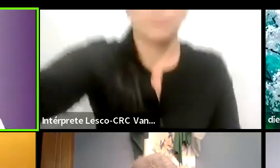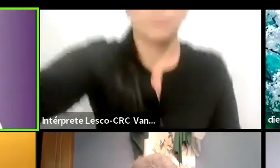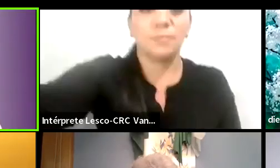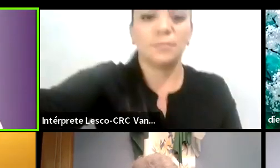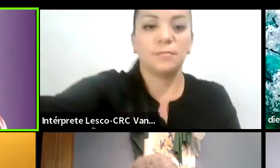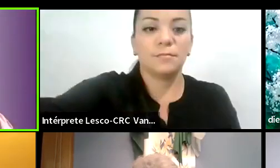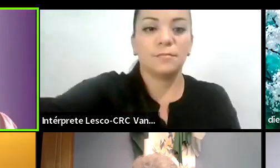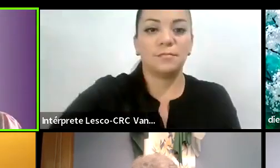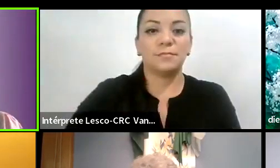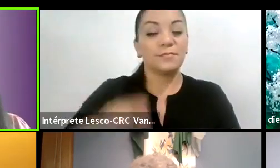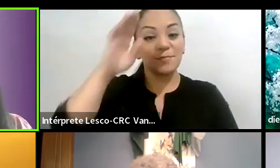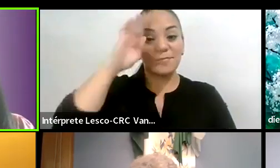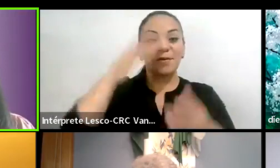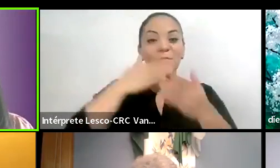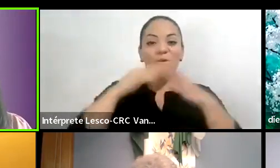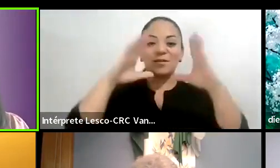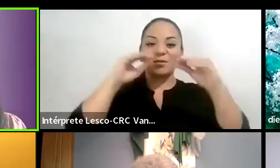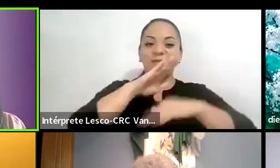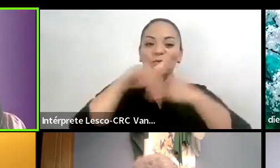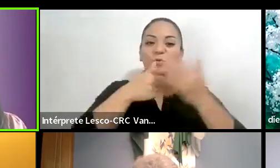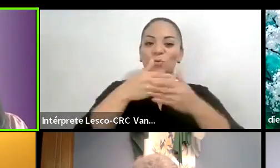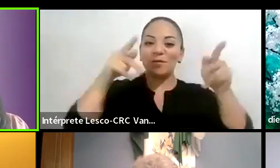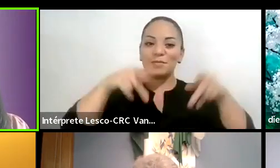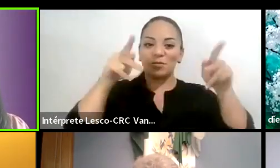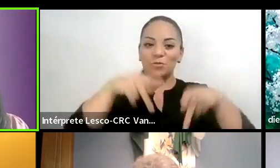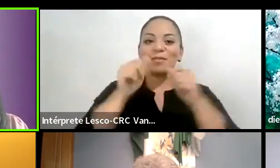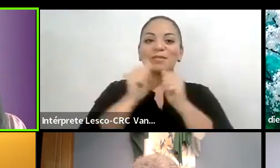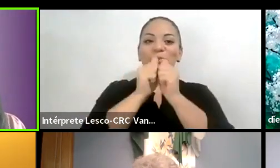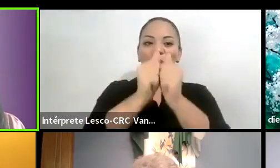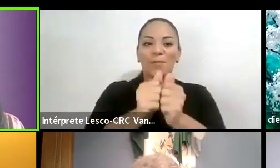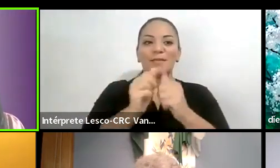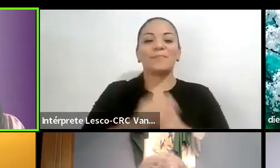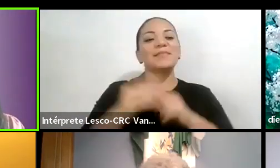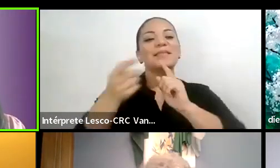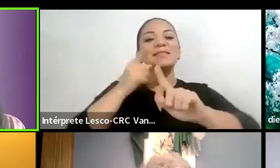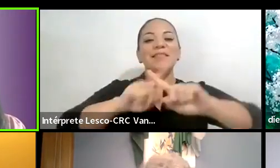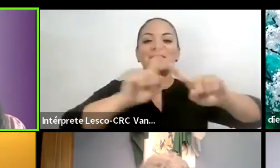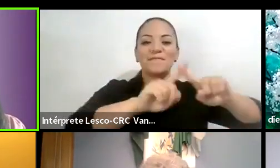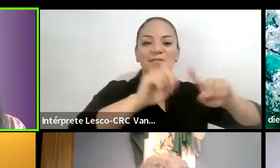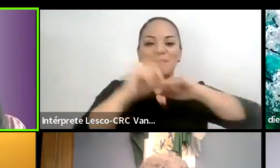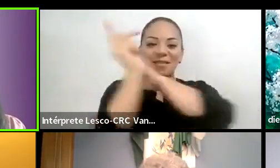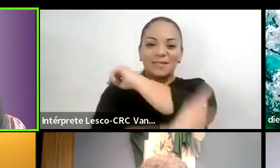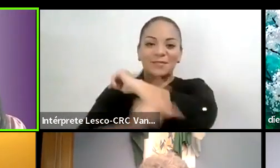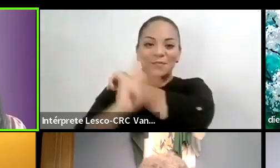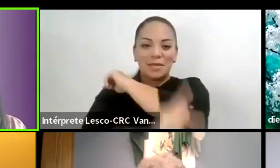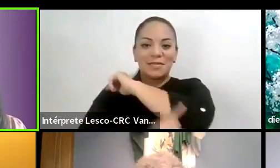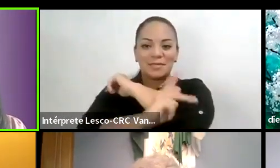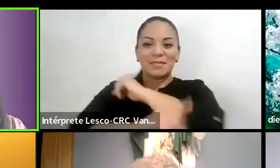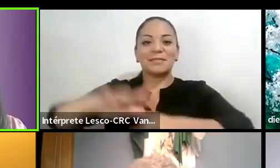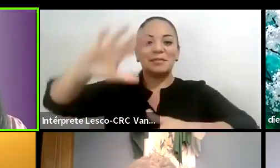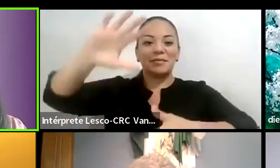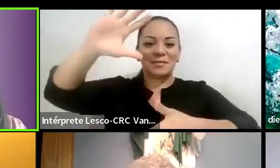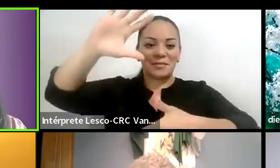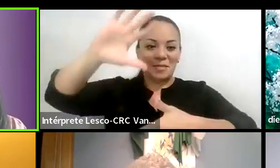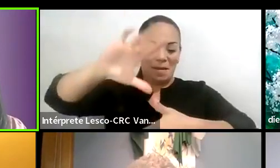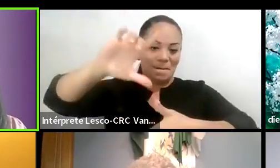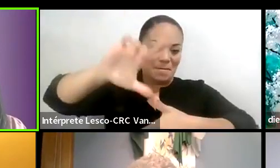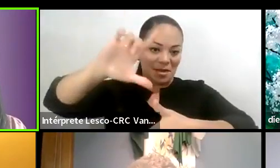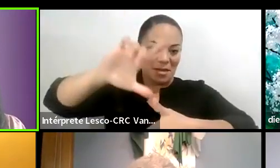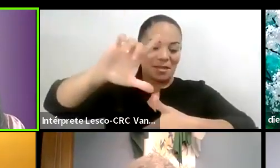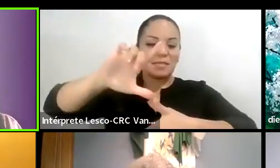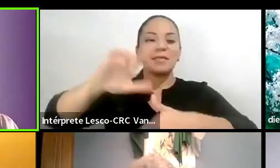Hola, buenas noches a todas las personas que nos acompañan desde los diferentes países de América Latina y el